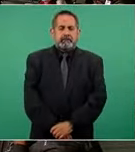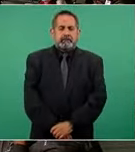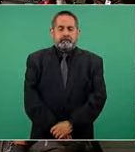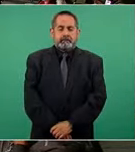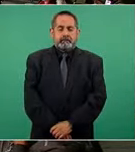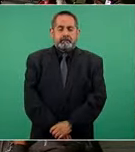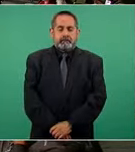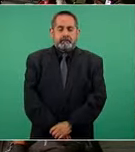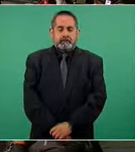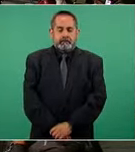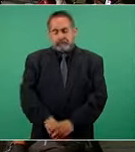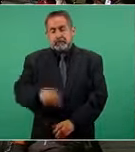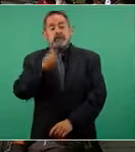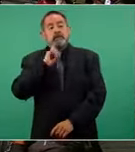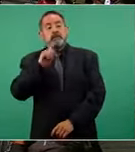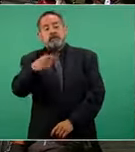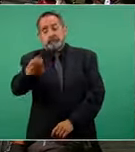A la compañera,